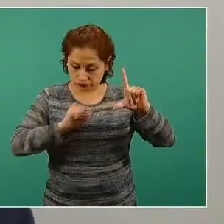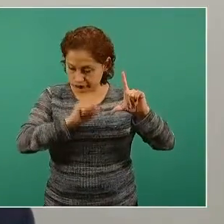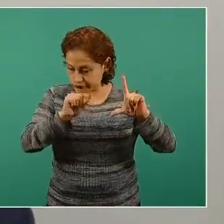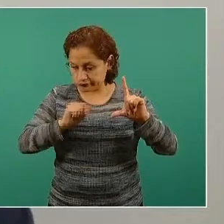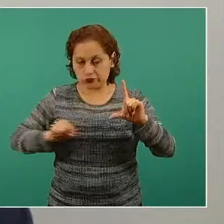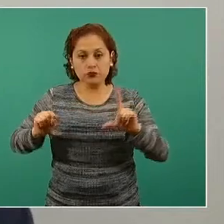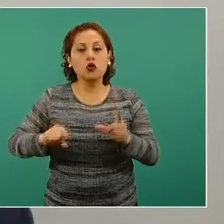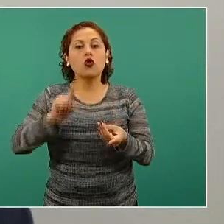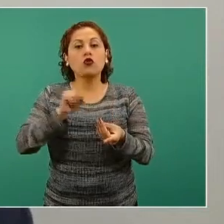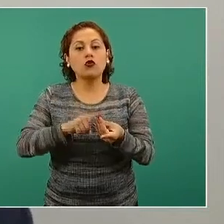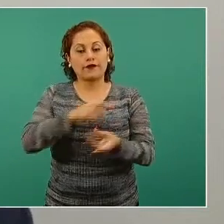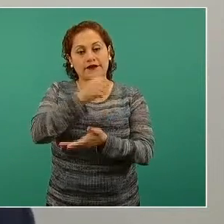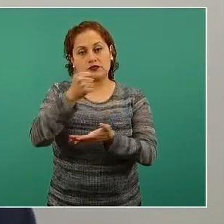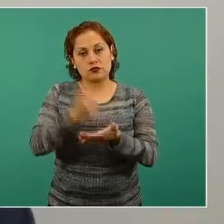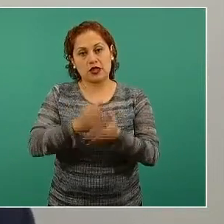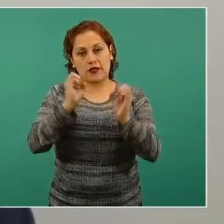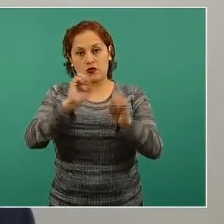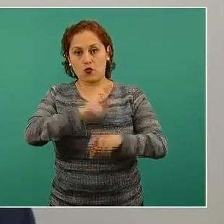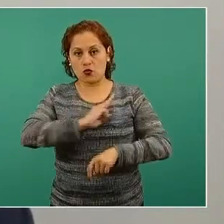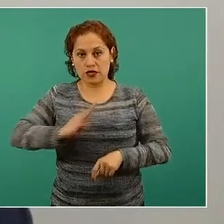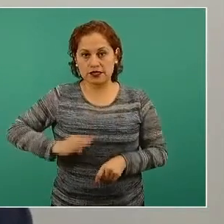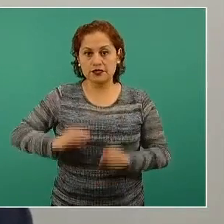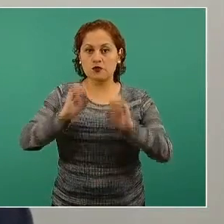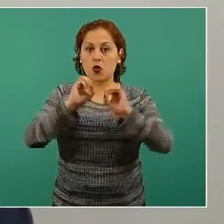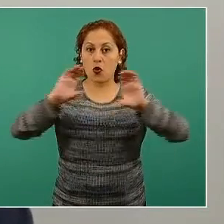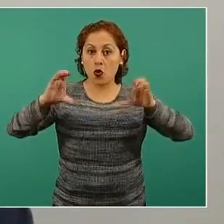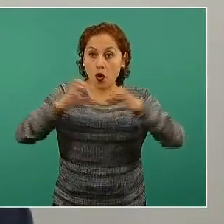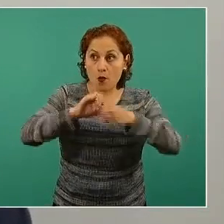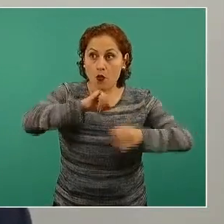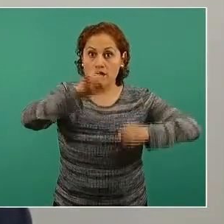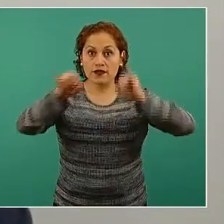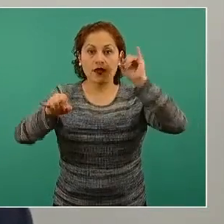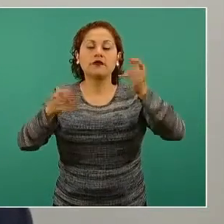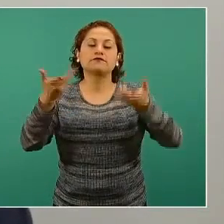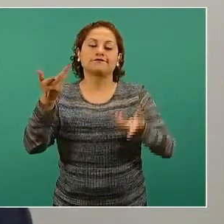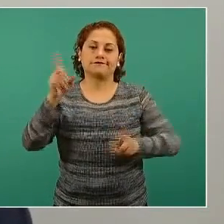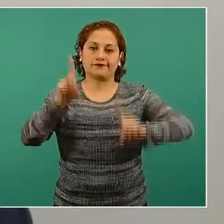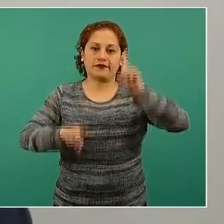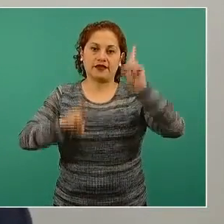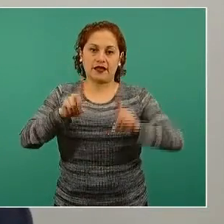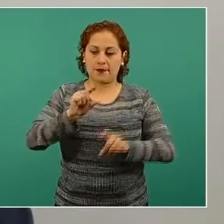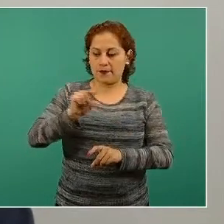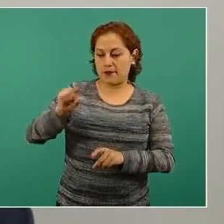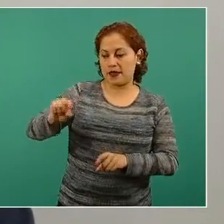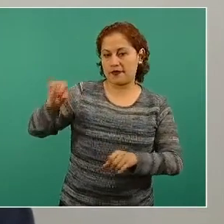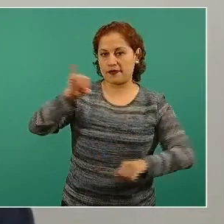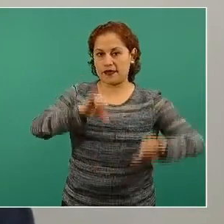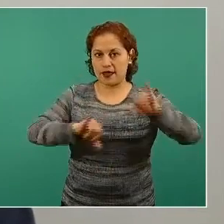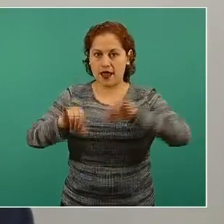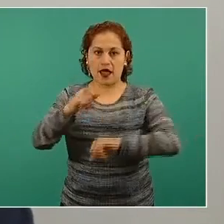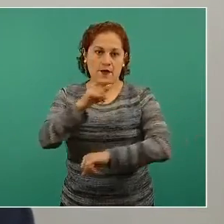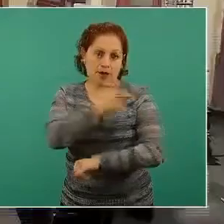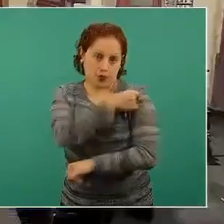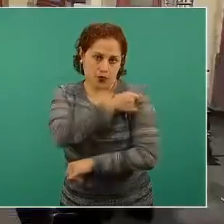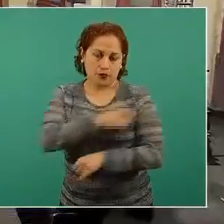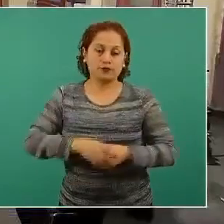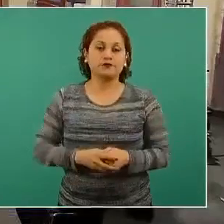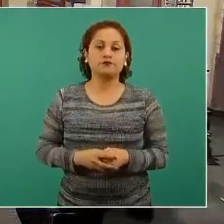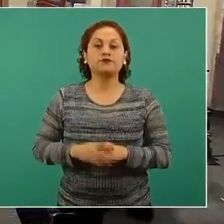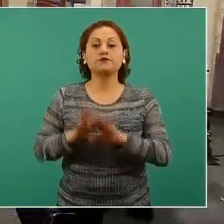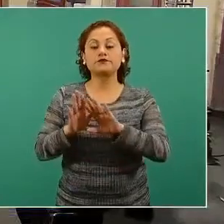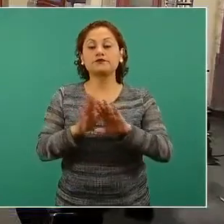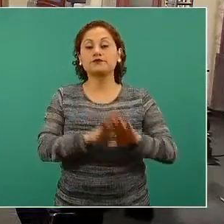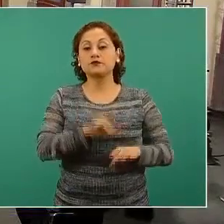municipios, localidades, que en su momento puede continuarse aplicando la vacuna. En el caso de la